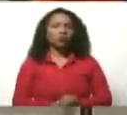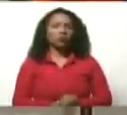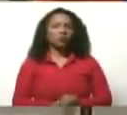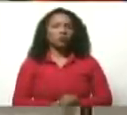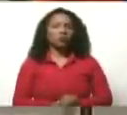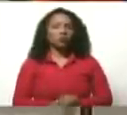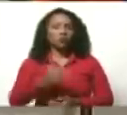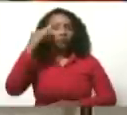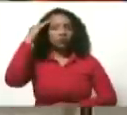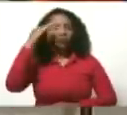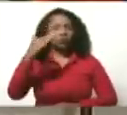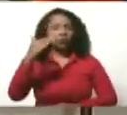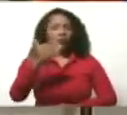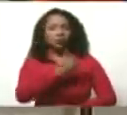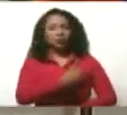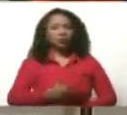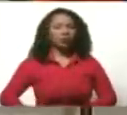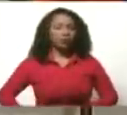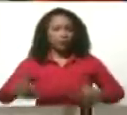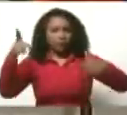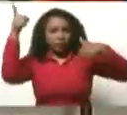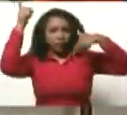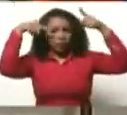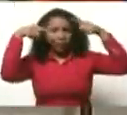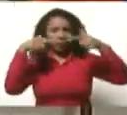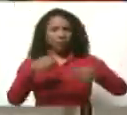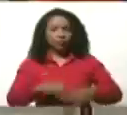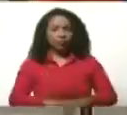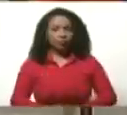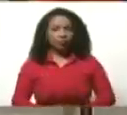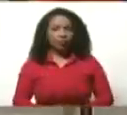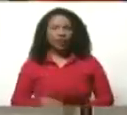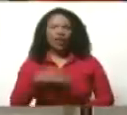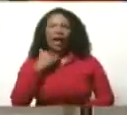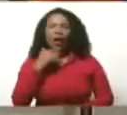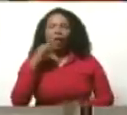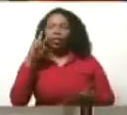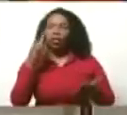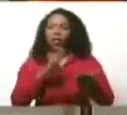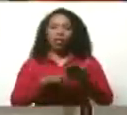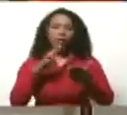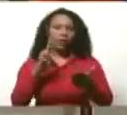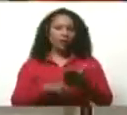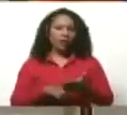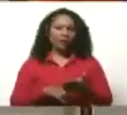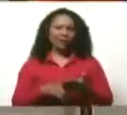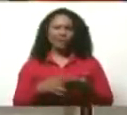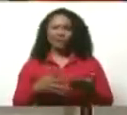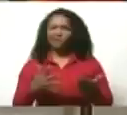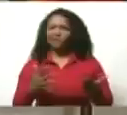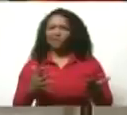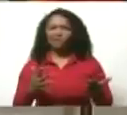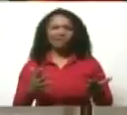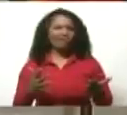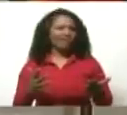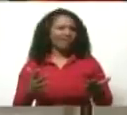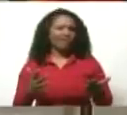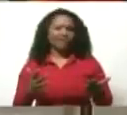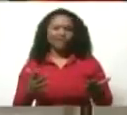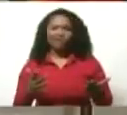el comandante presidente Hugo Chávez. Algo realmente execrable.